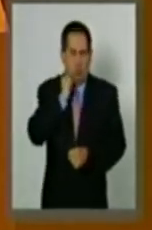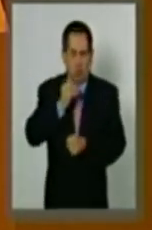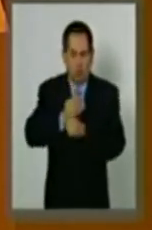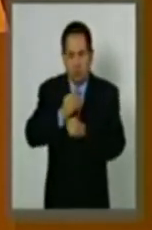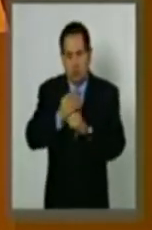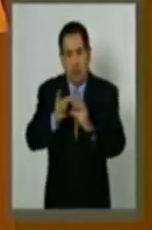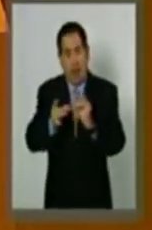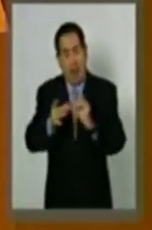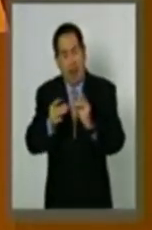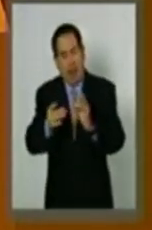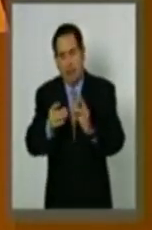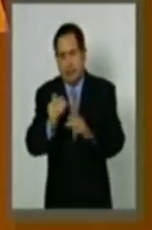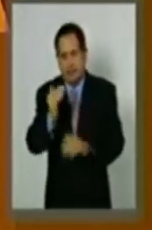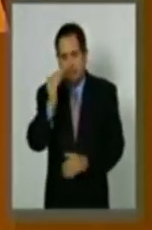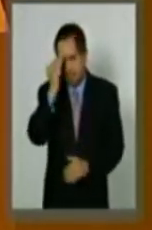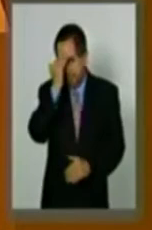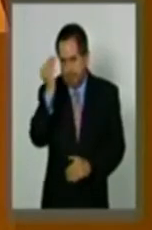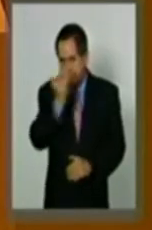esta noche.